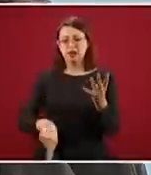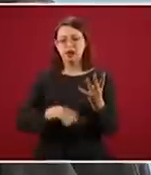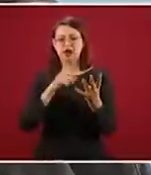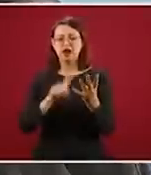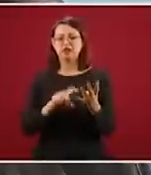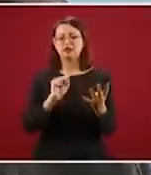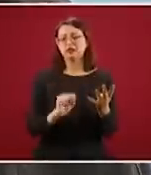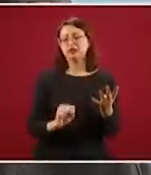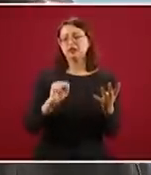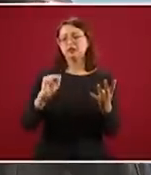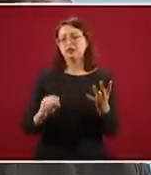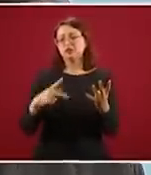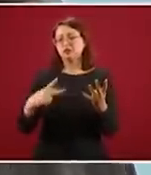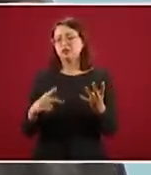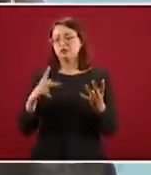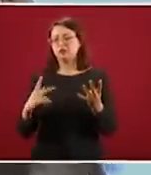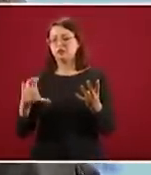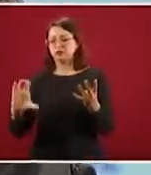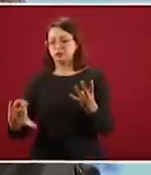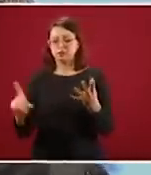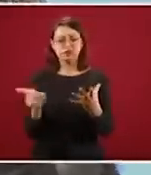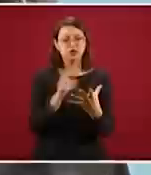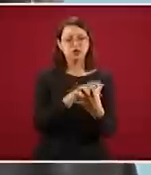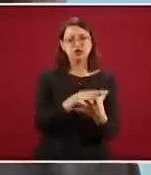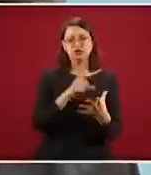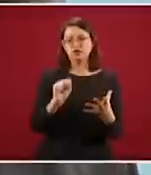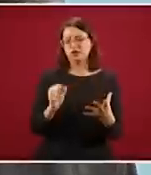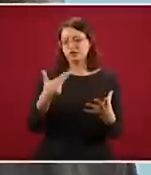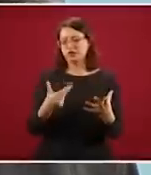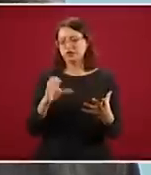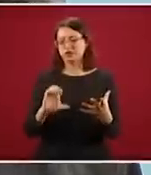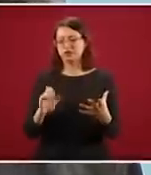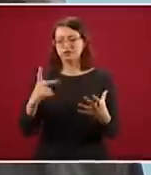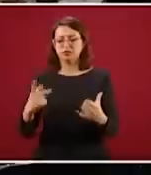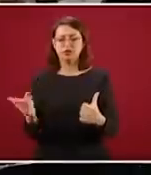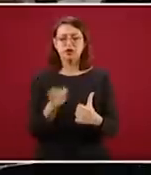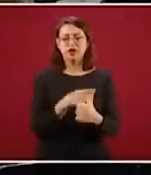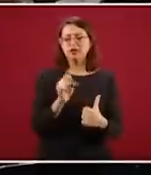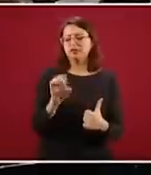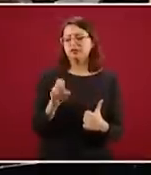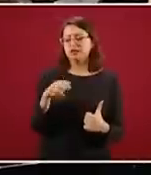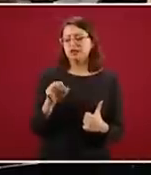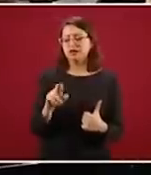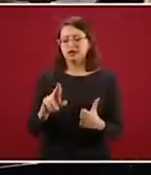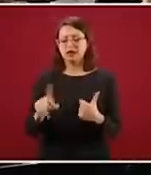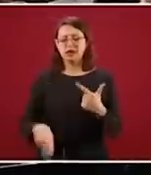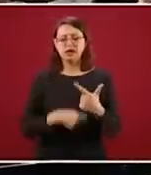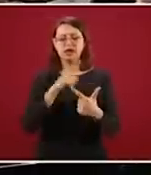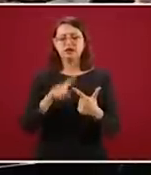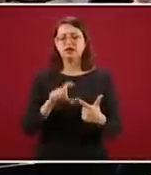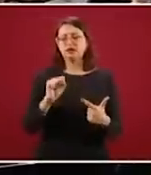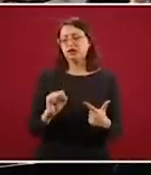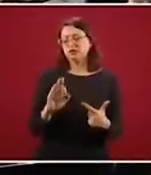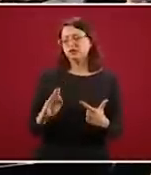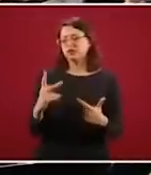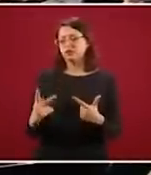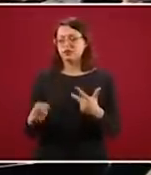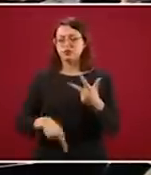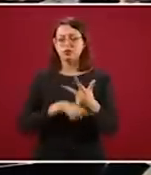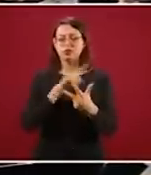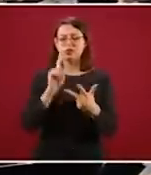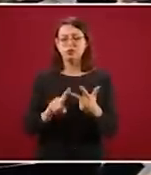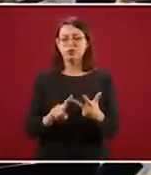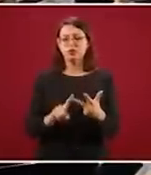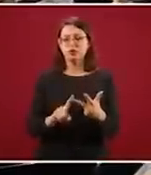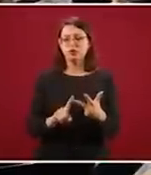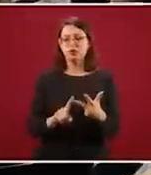Seguridad Pública, la Secretaría de Hacienda, SENER, la Secretaría de la Función Pública,